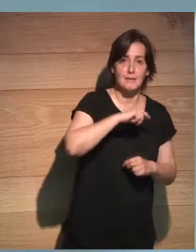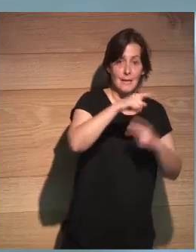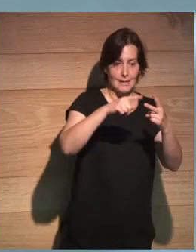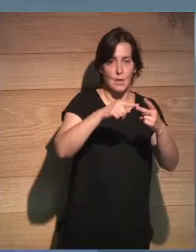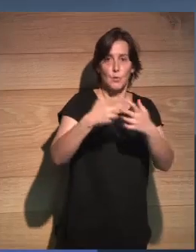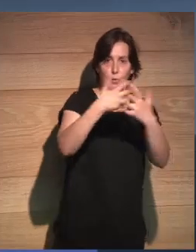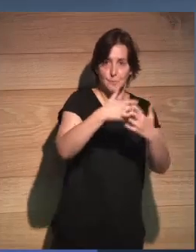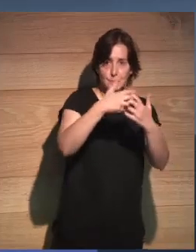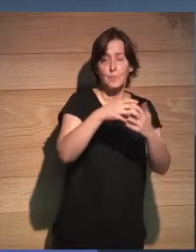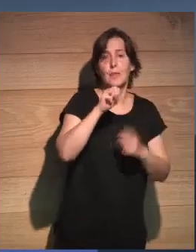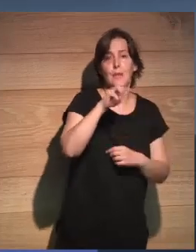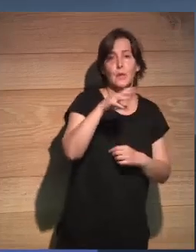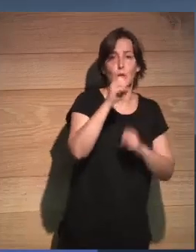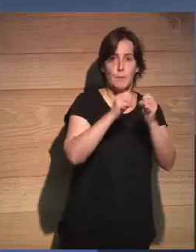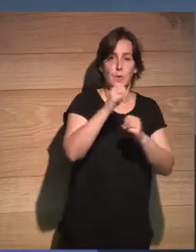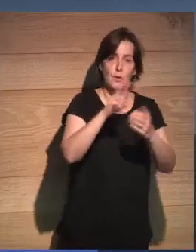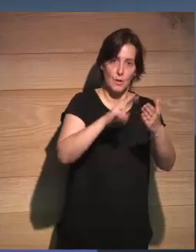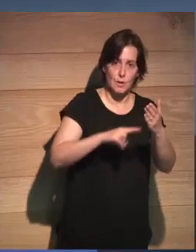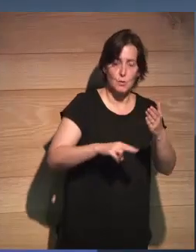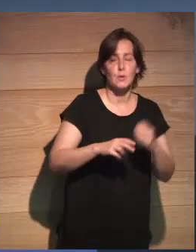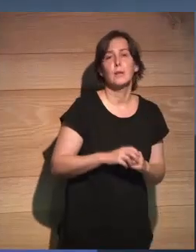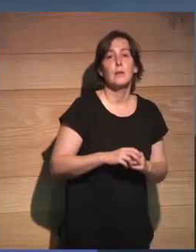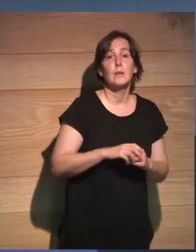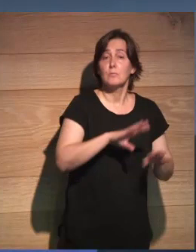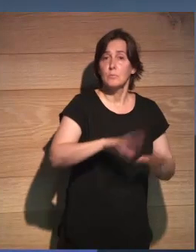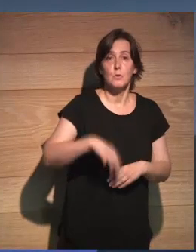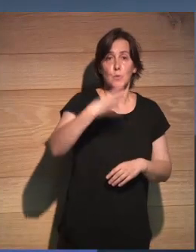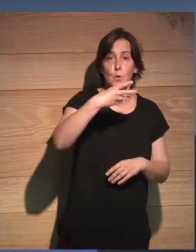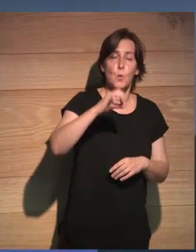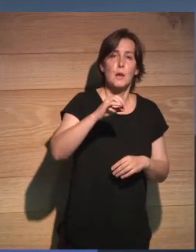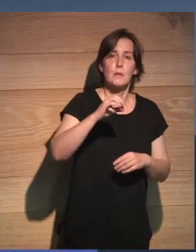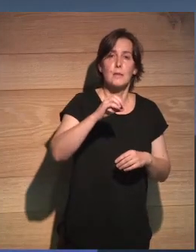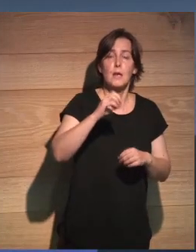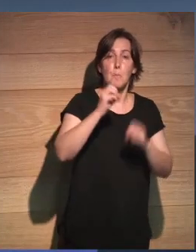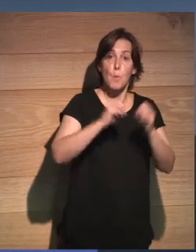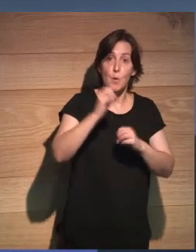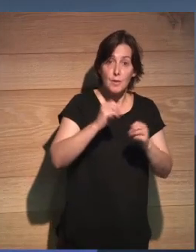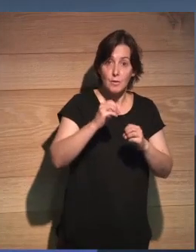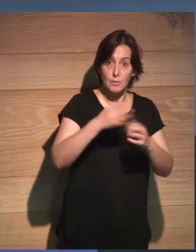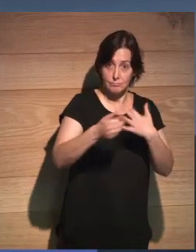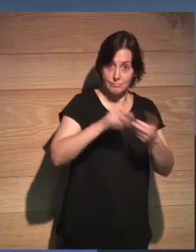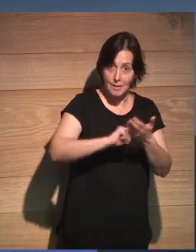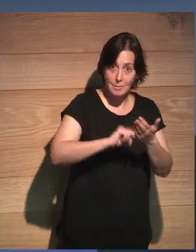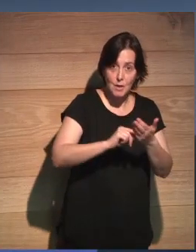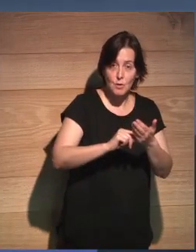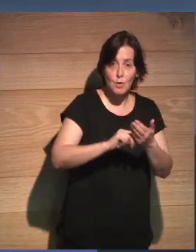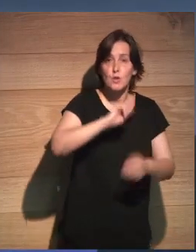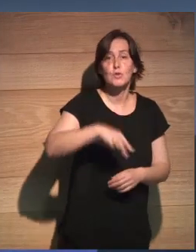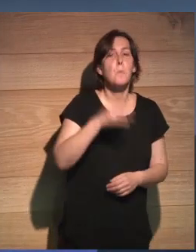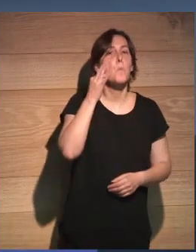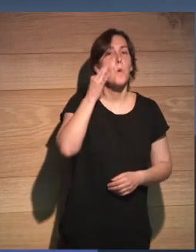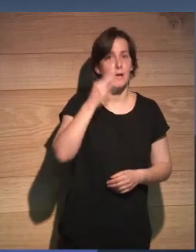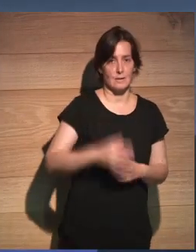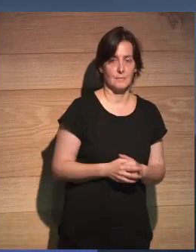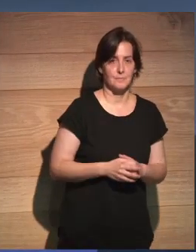14% de lecturas, y por último que el 40% de los autores son mujeres. Creo que estos